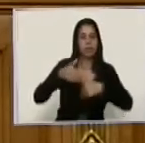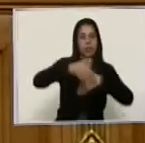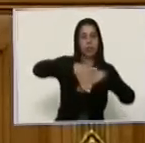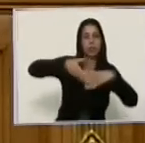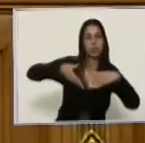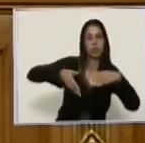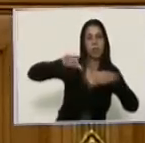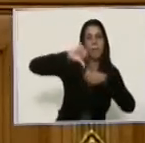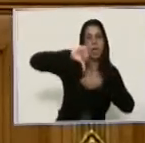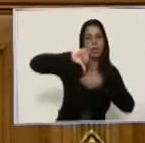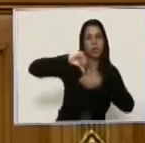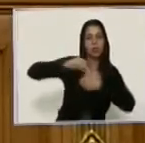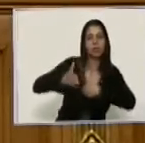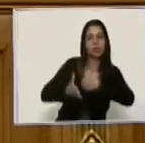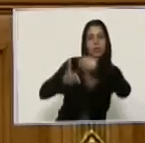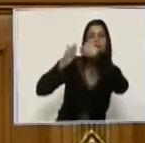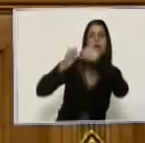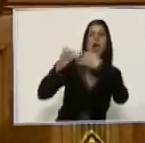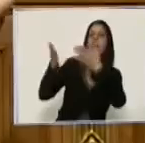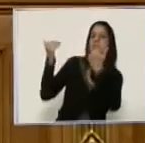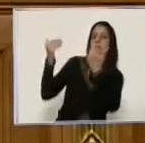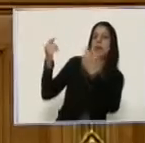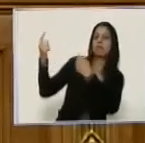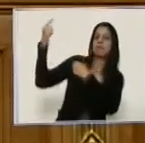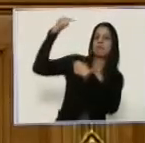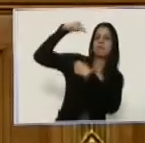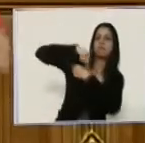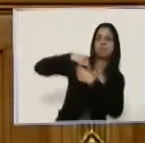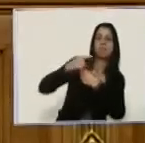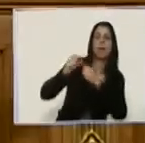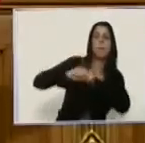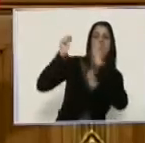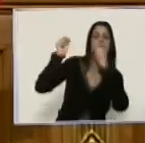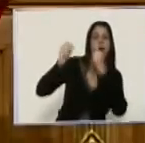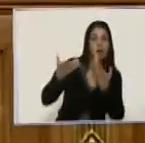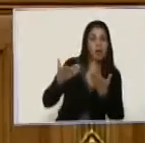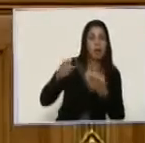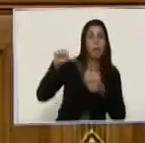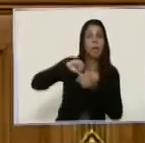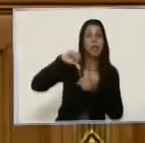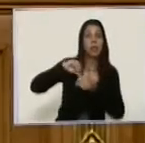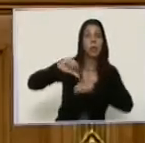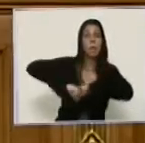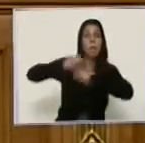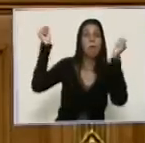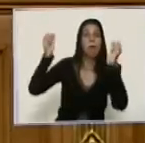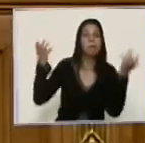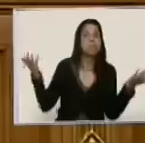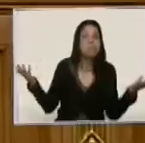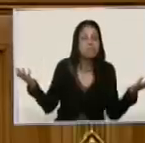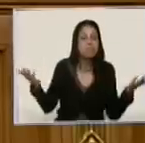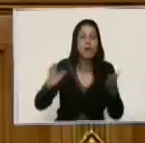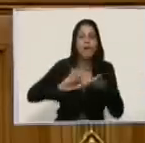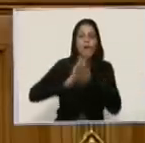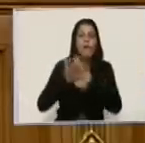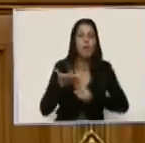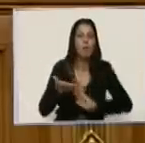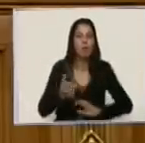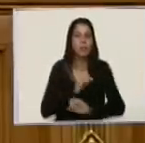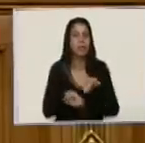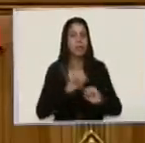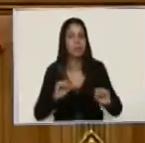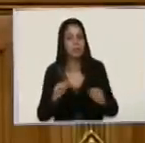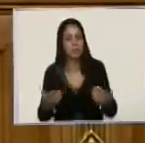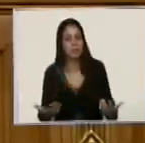petrolera. Bueno, atácame y vuela toda la infraestructura petrolera. Bueno, no hay petróleo, pues. No pueden.